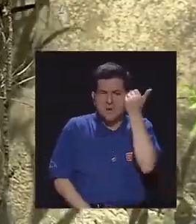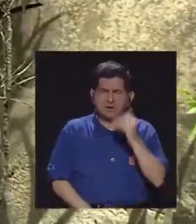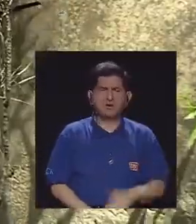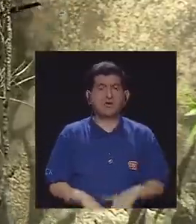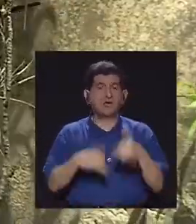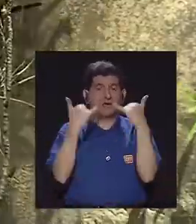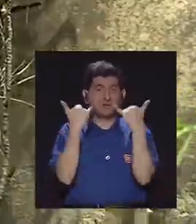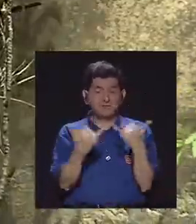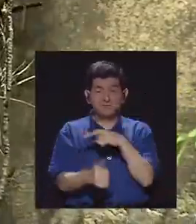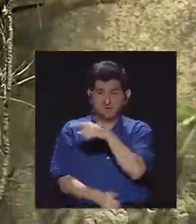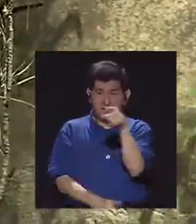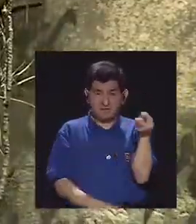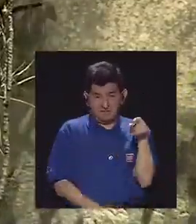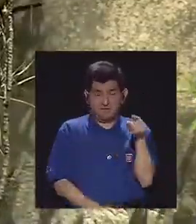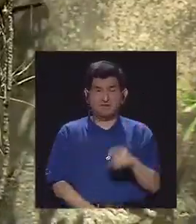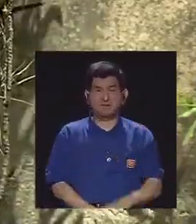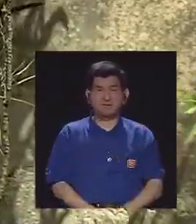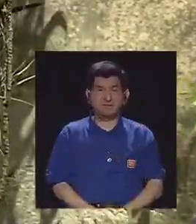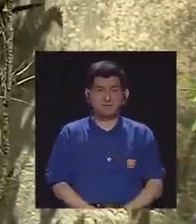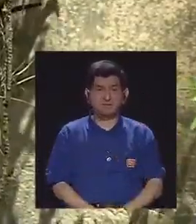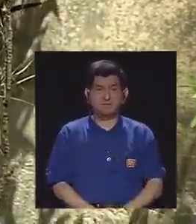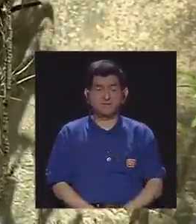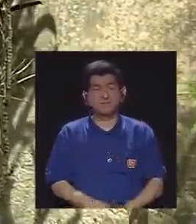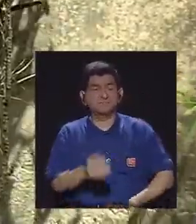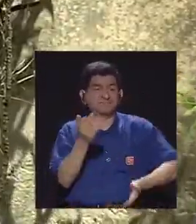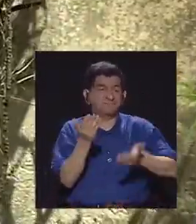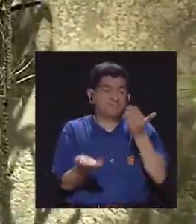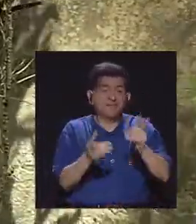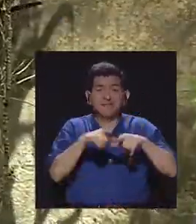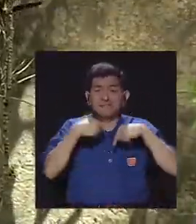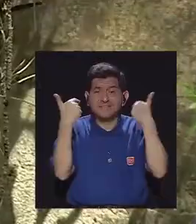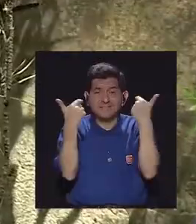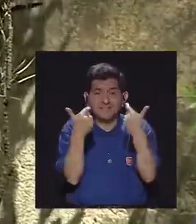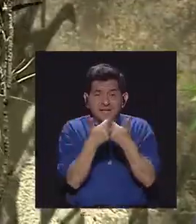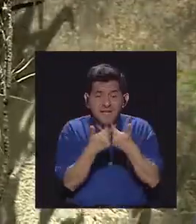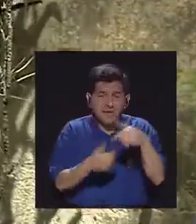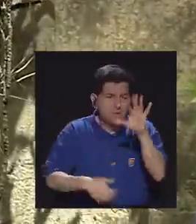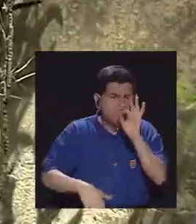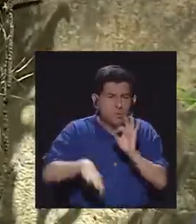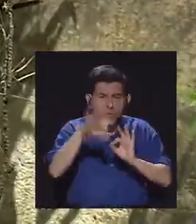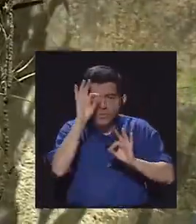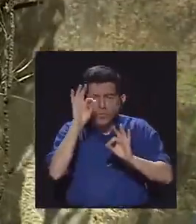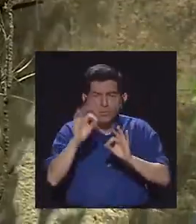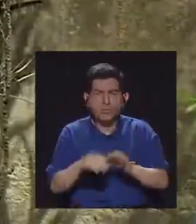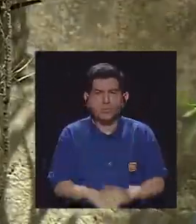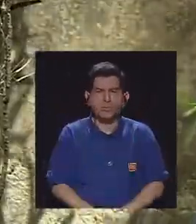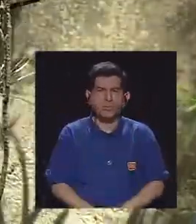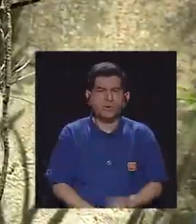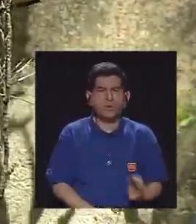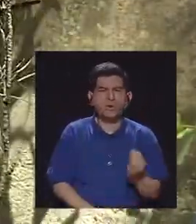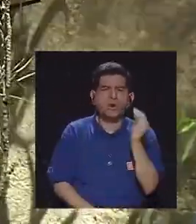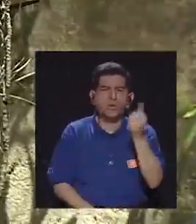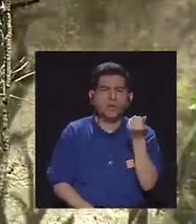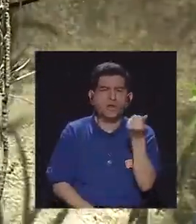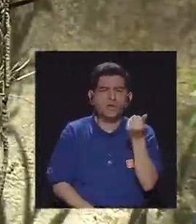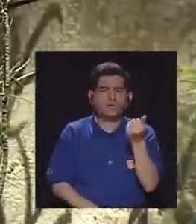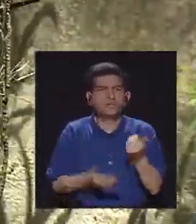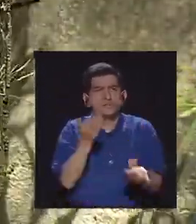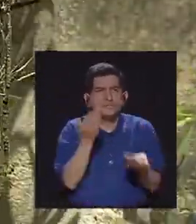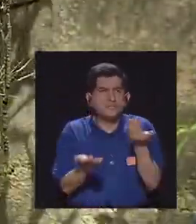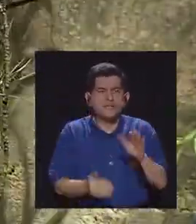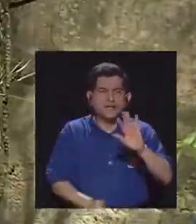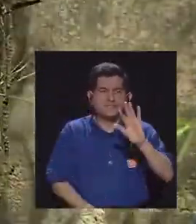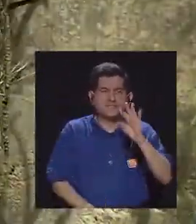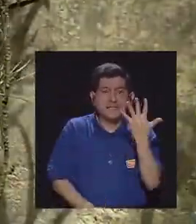septiembre? Porque ya muchos de ellos, si dentro de ese grupo selectivo se escogió chicos de quinto año,